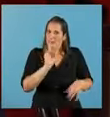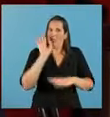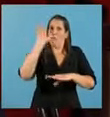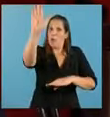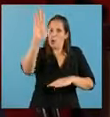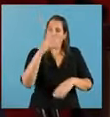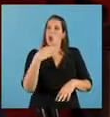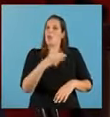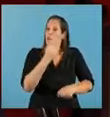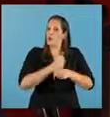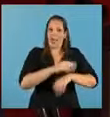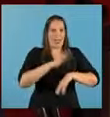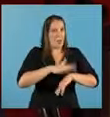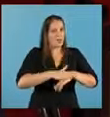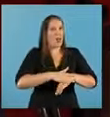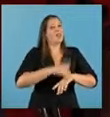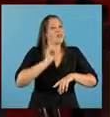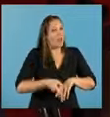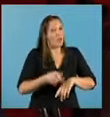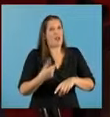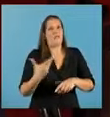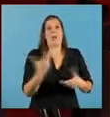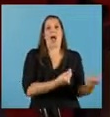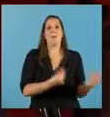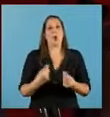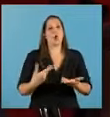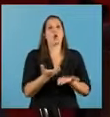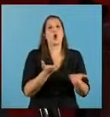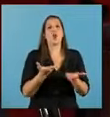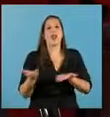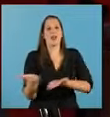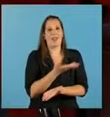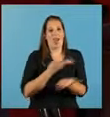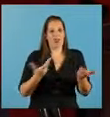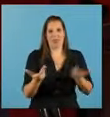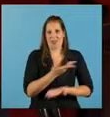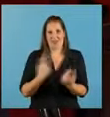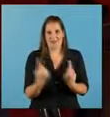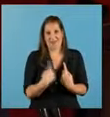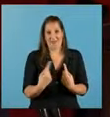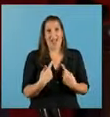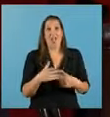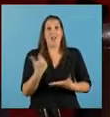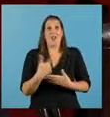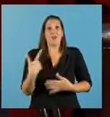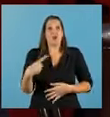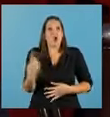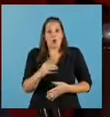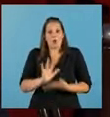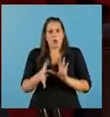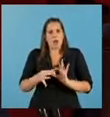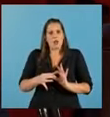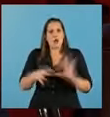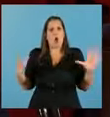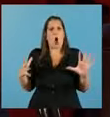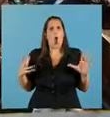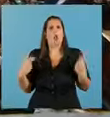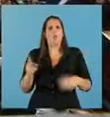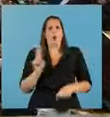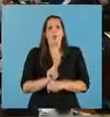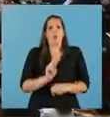responsabilidad, solidaridad y sostenibilidad. La soberanía comienza por nuestra propia capacidad de